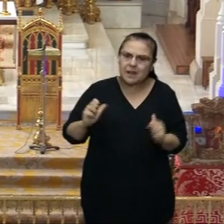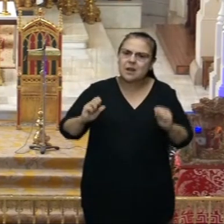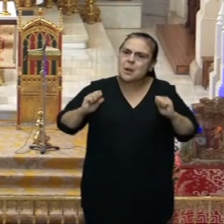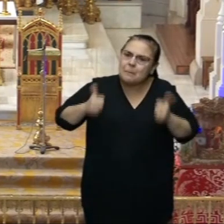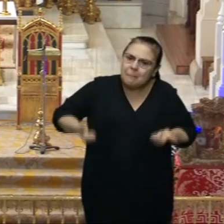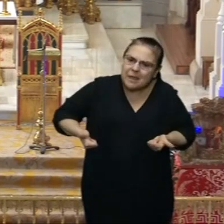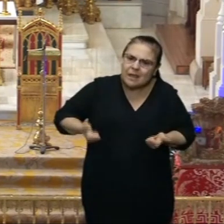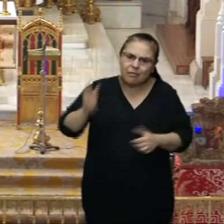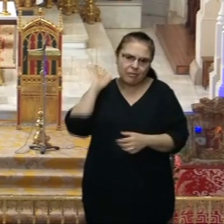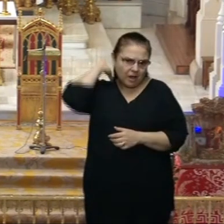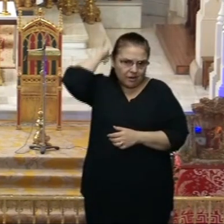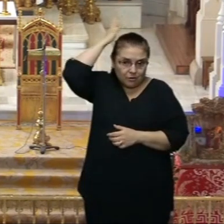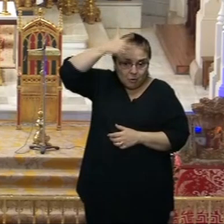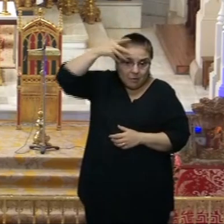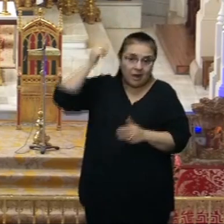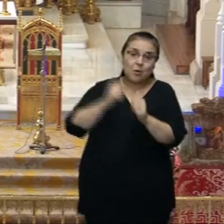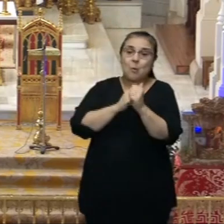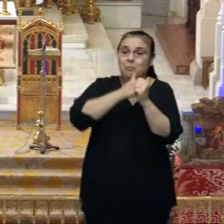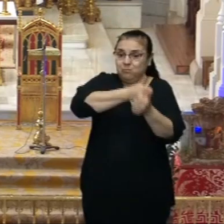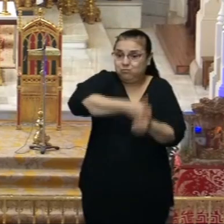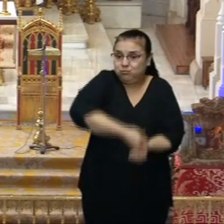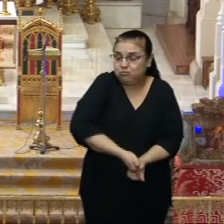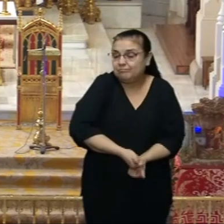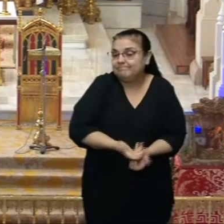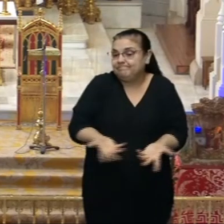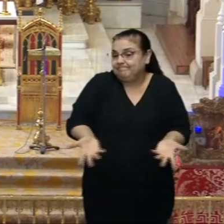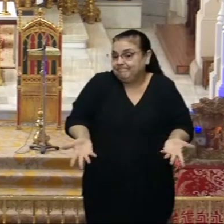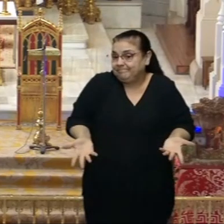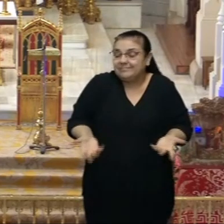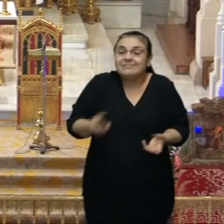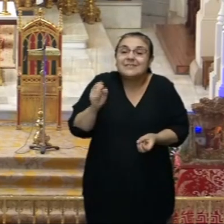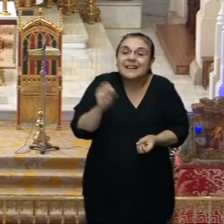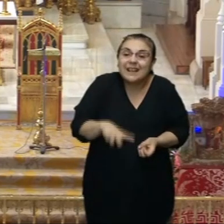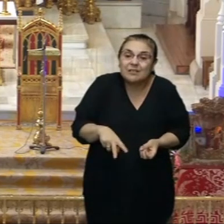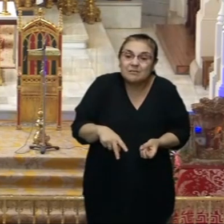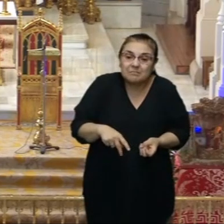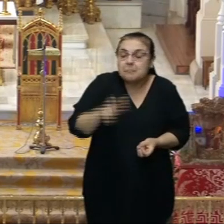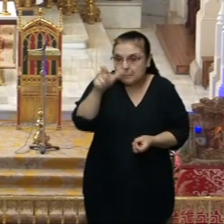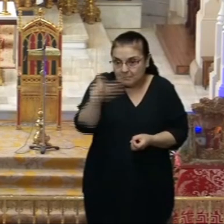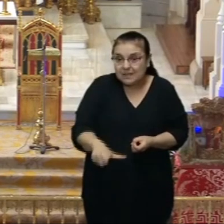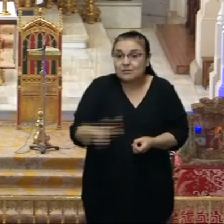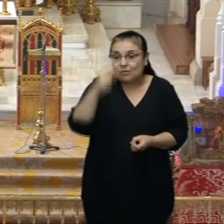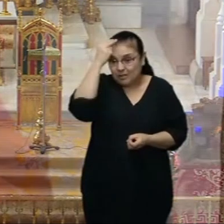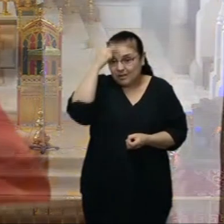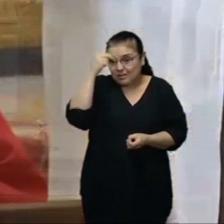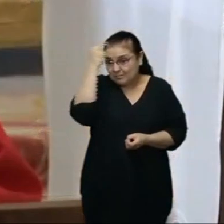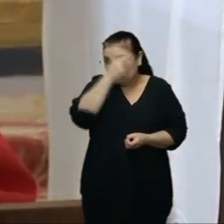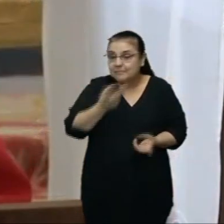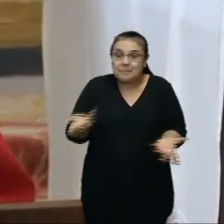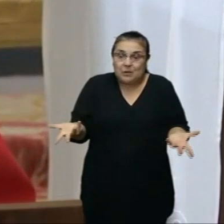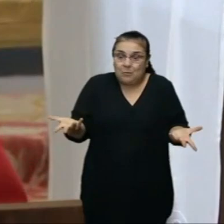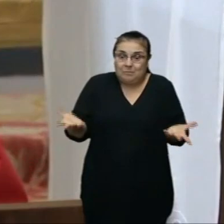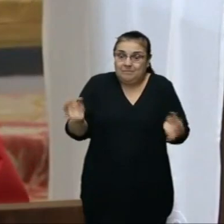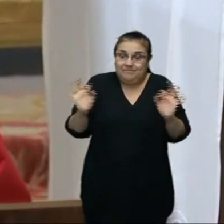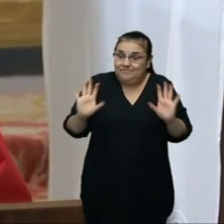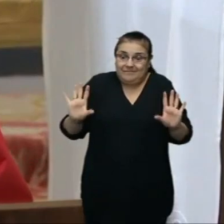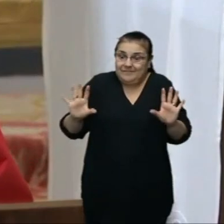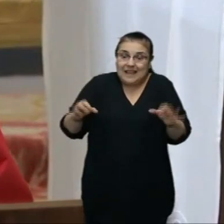el Imperio Romano las persecuciones a los cristianos. Pero es que eso va a seguir